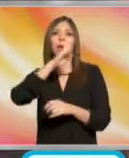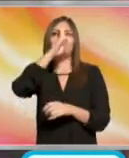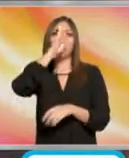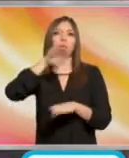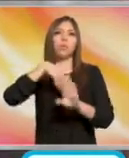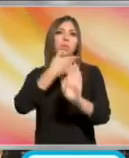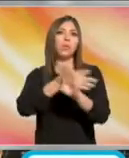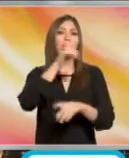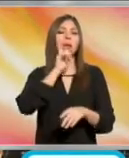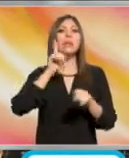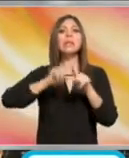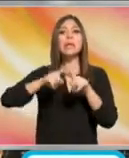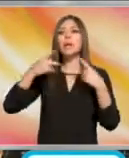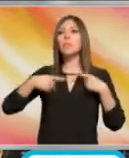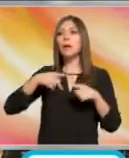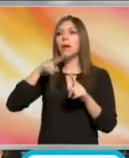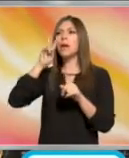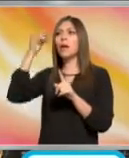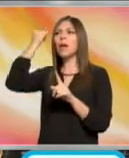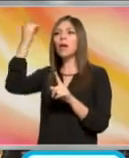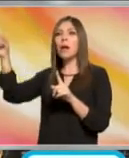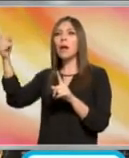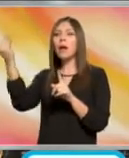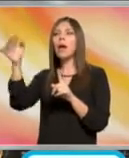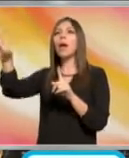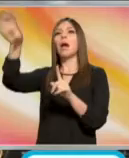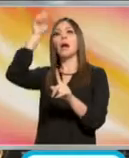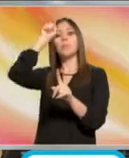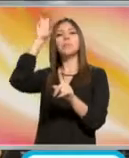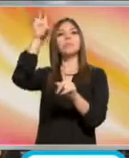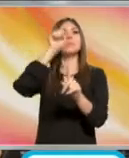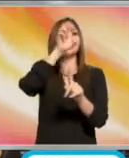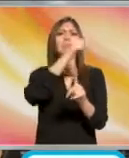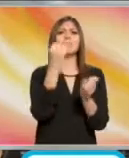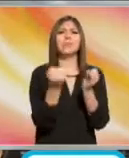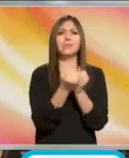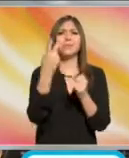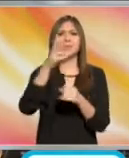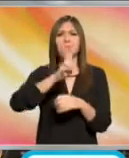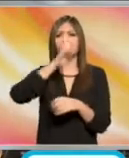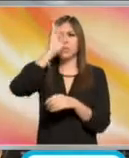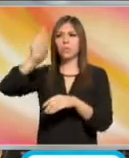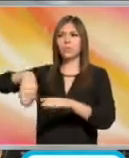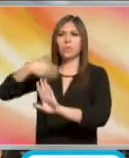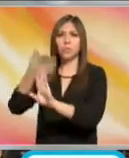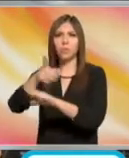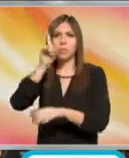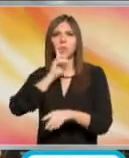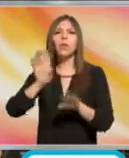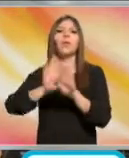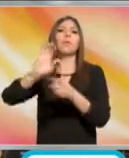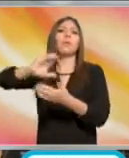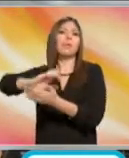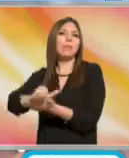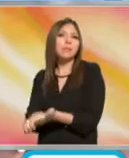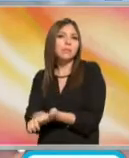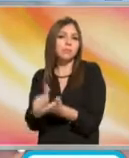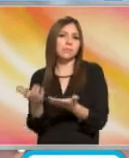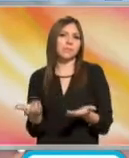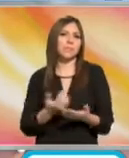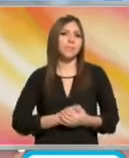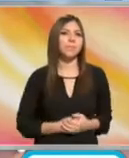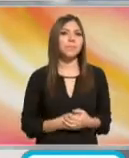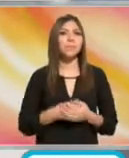desgraciadamente quien recoge estas ideas lo puede traducir hasta en violencia de naturaleza laboral, algún tipo de discriminación.